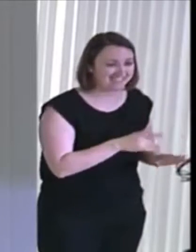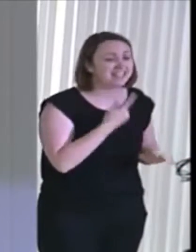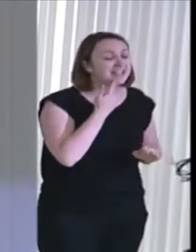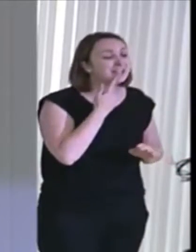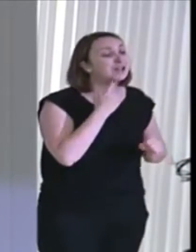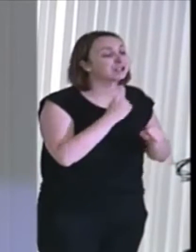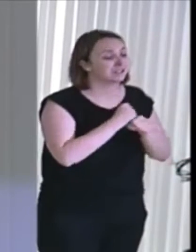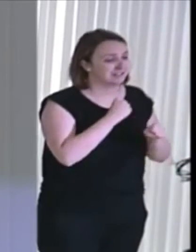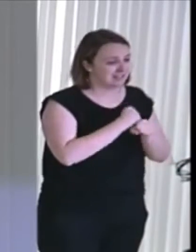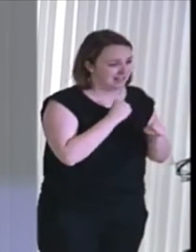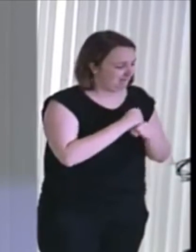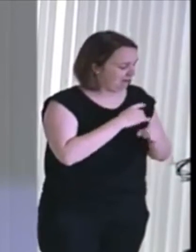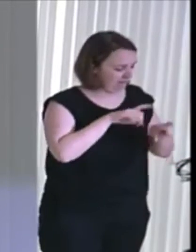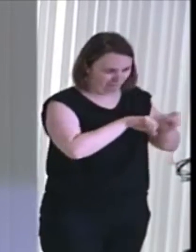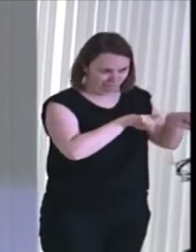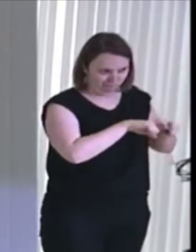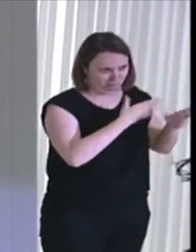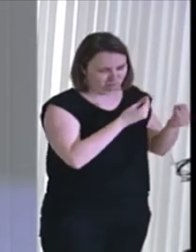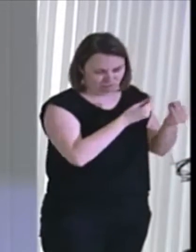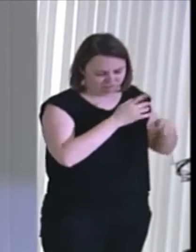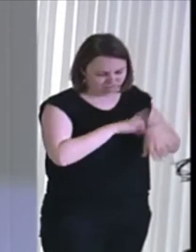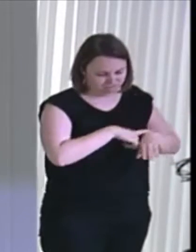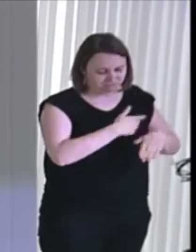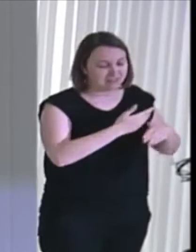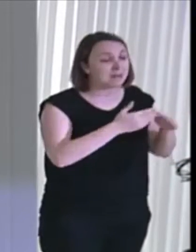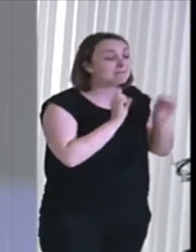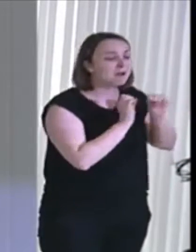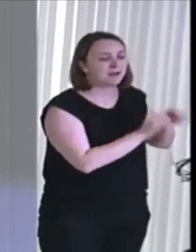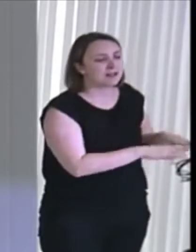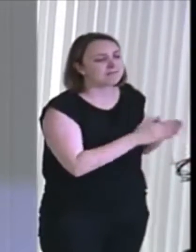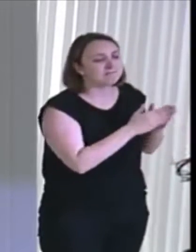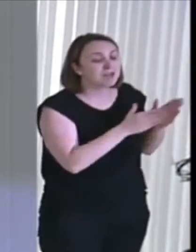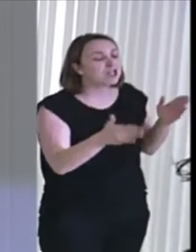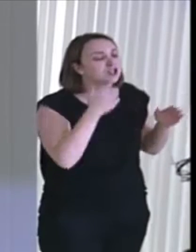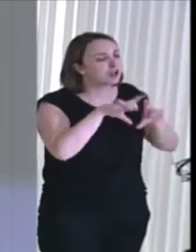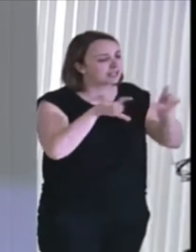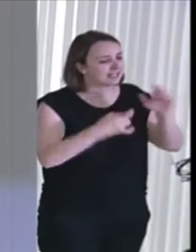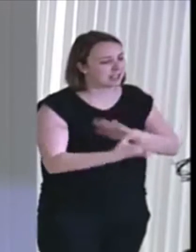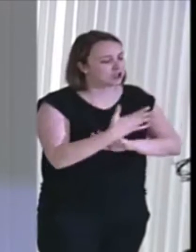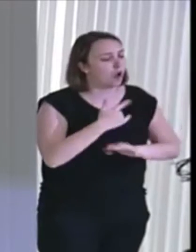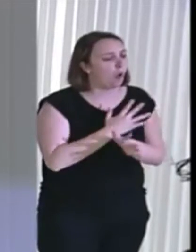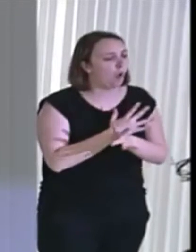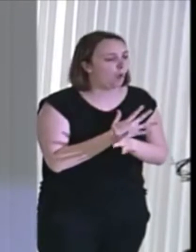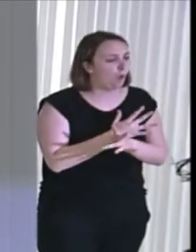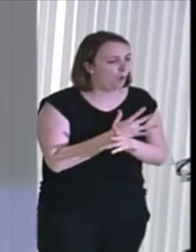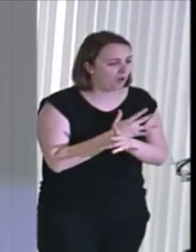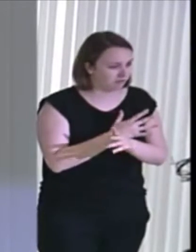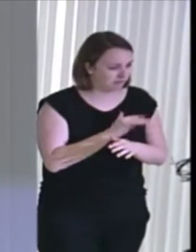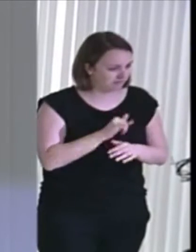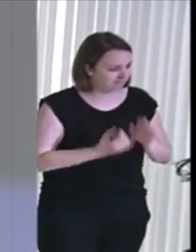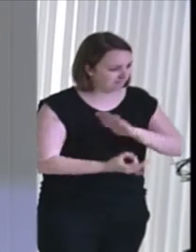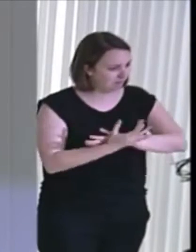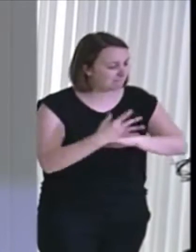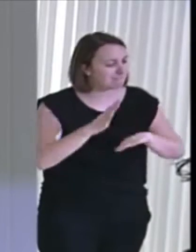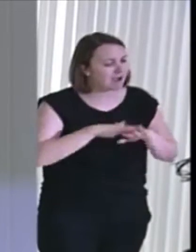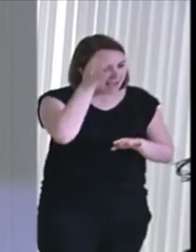Trabajé en ingeniería informática en muchos sitios y después me he dedicado a la creatividad. Yo tengo juegos para estimular ideas en empresas,